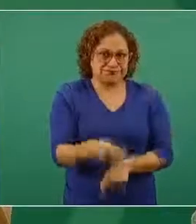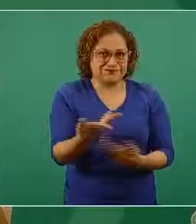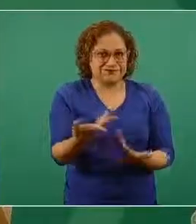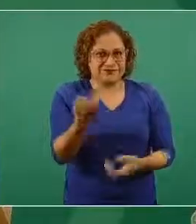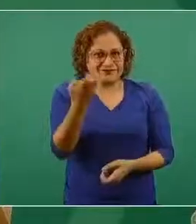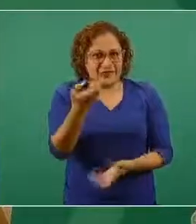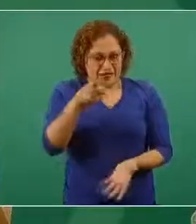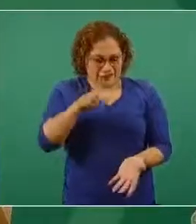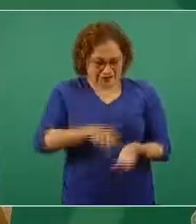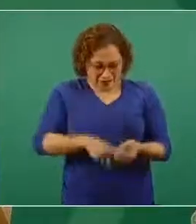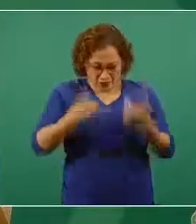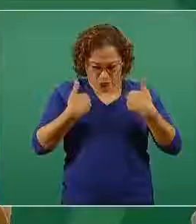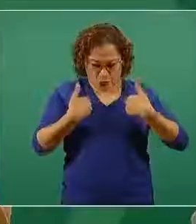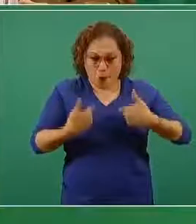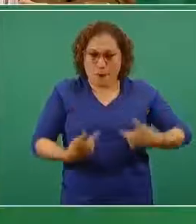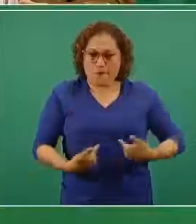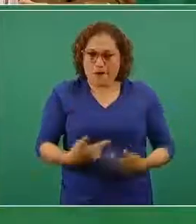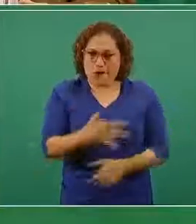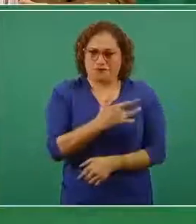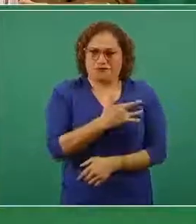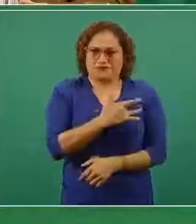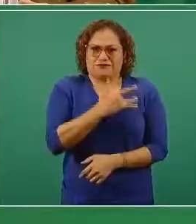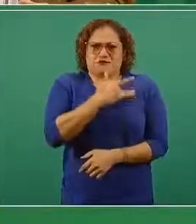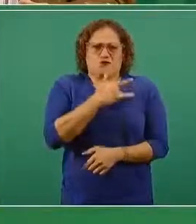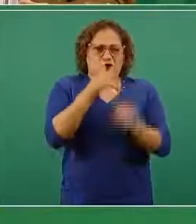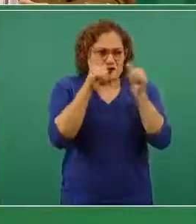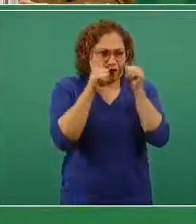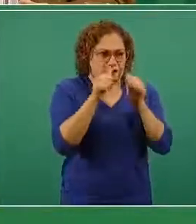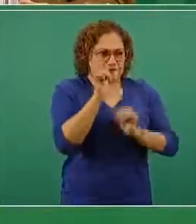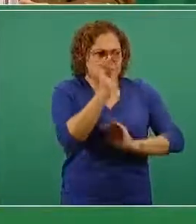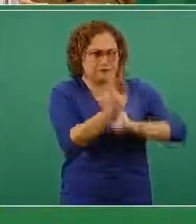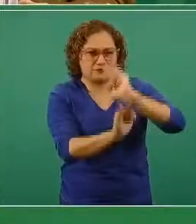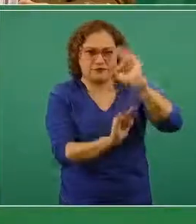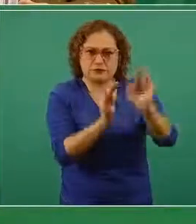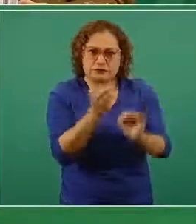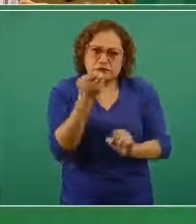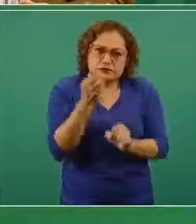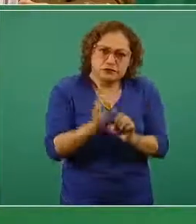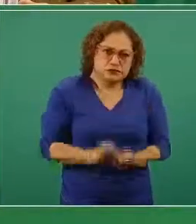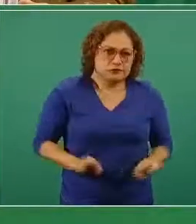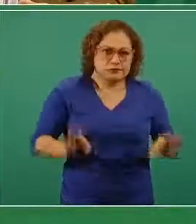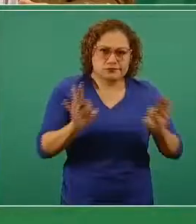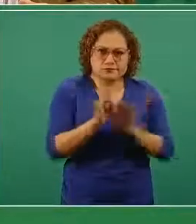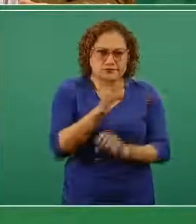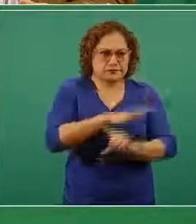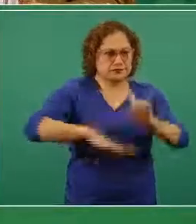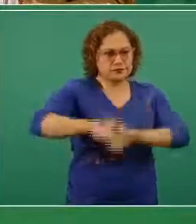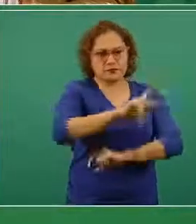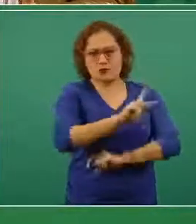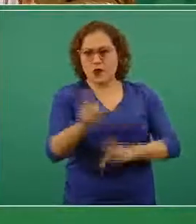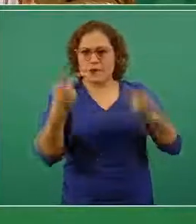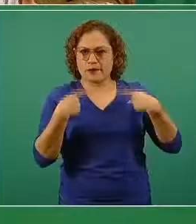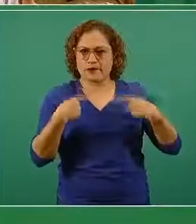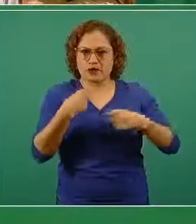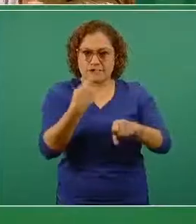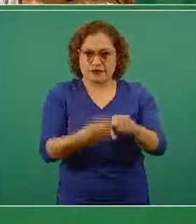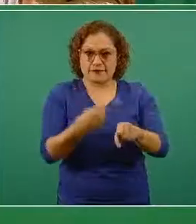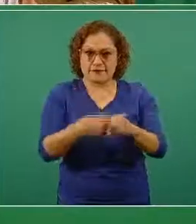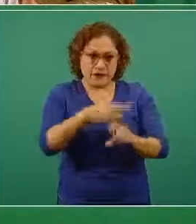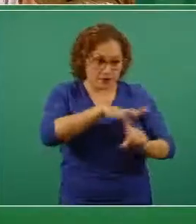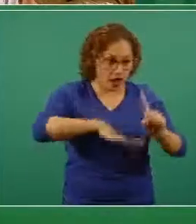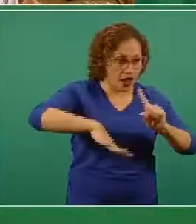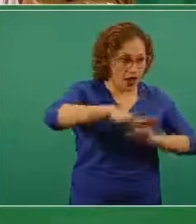y calidez en la parte de la atención hacen este acompañamiento a todos los pacientes, desde el área COVID hasta